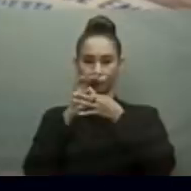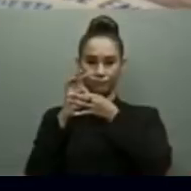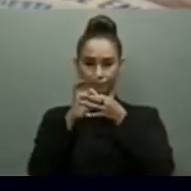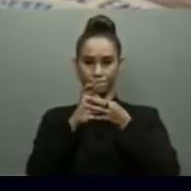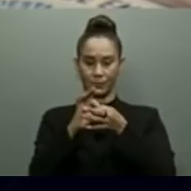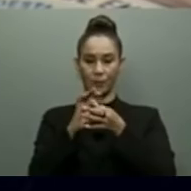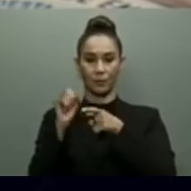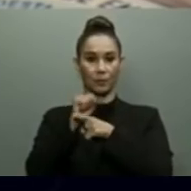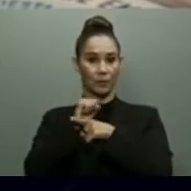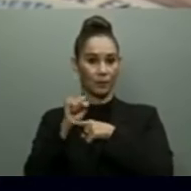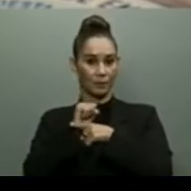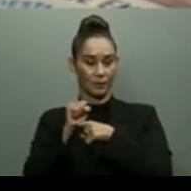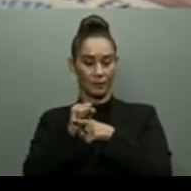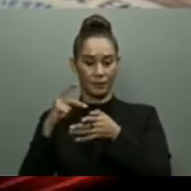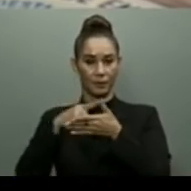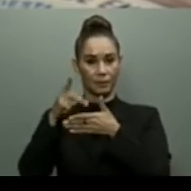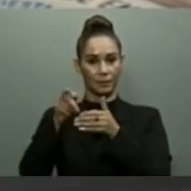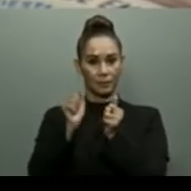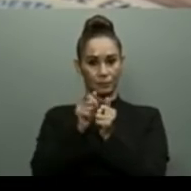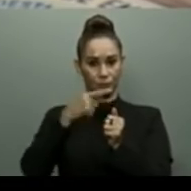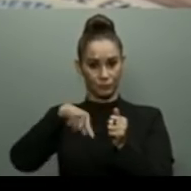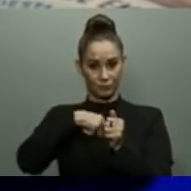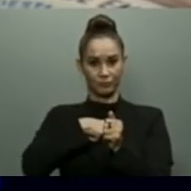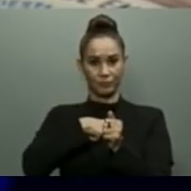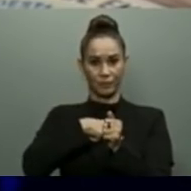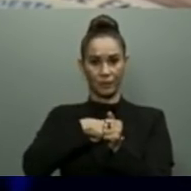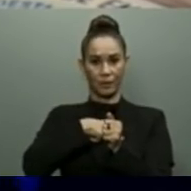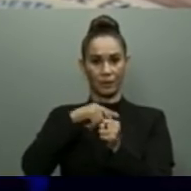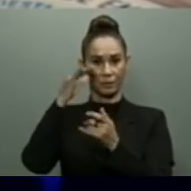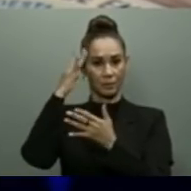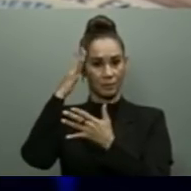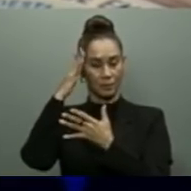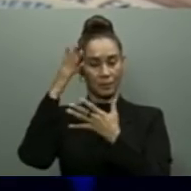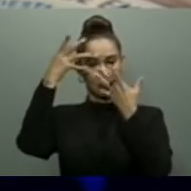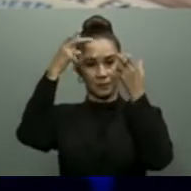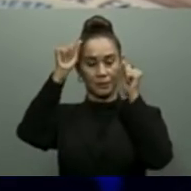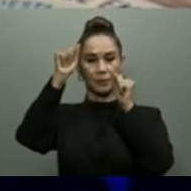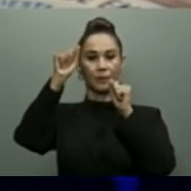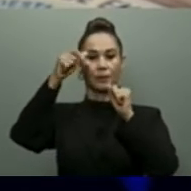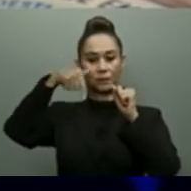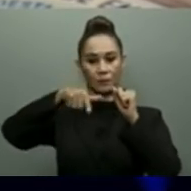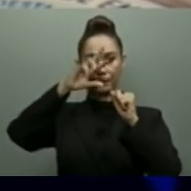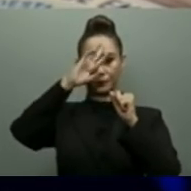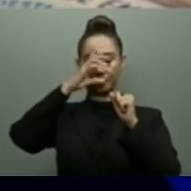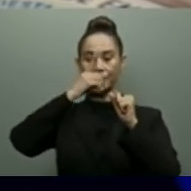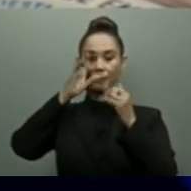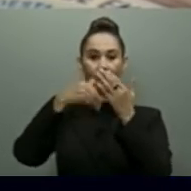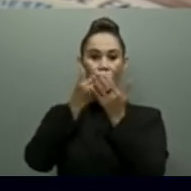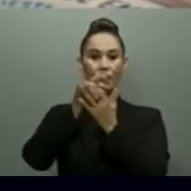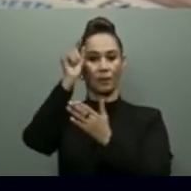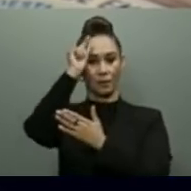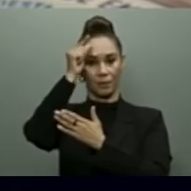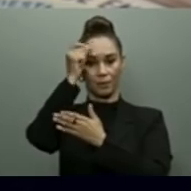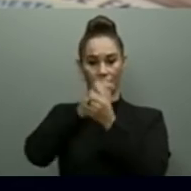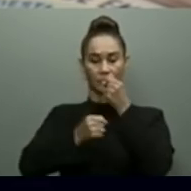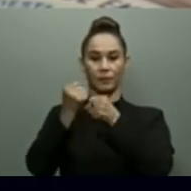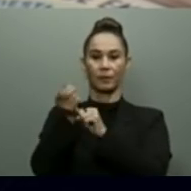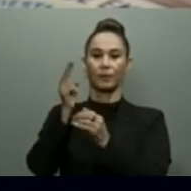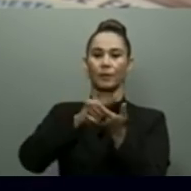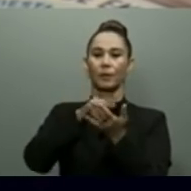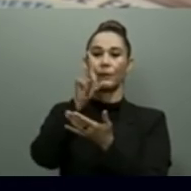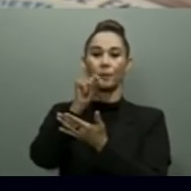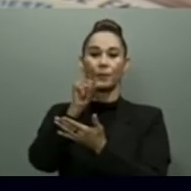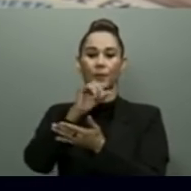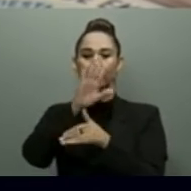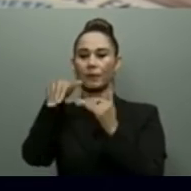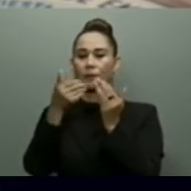a ejercitar este plan con nosotros. Es una inquietud del señor presidente de la República a la llegada al gobierno en el año 2020 de que la